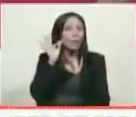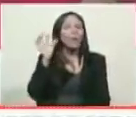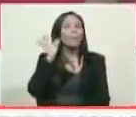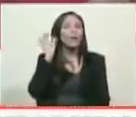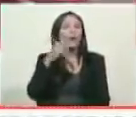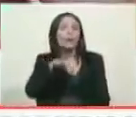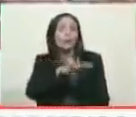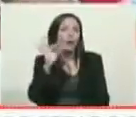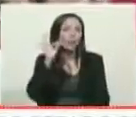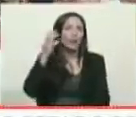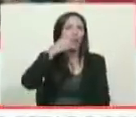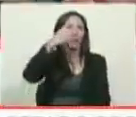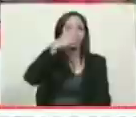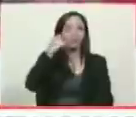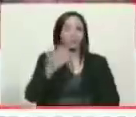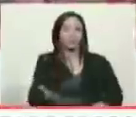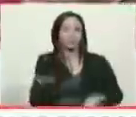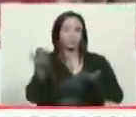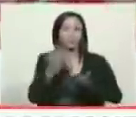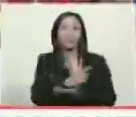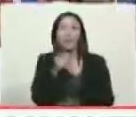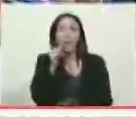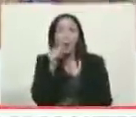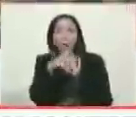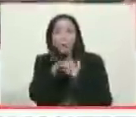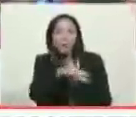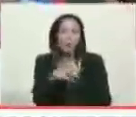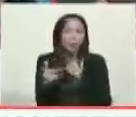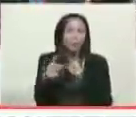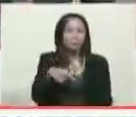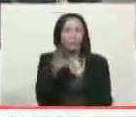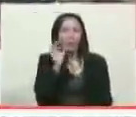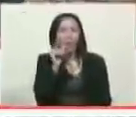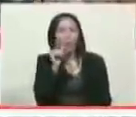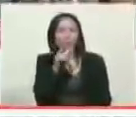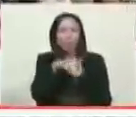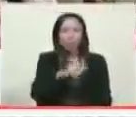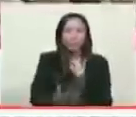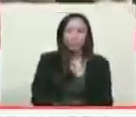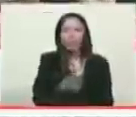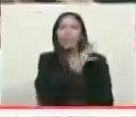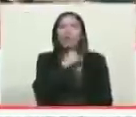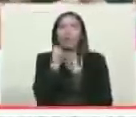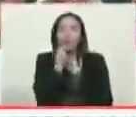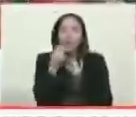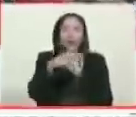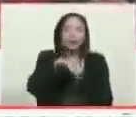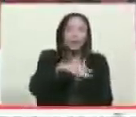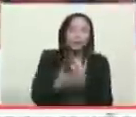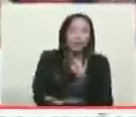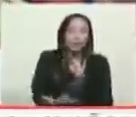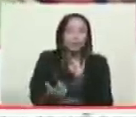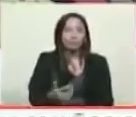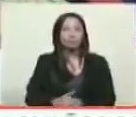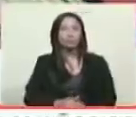Zulia? Hombres, ¿dónde están los hombres del Zulia? ¿Dónde está la juventud zuliana?